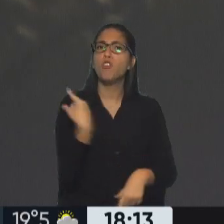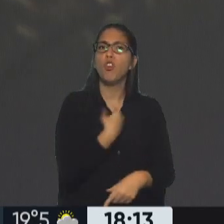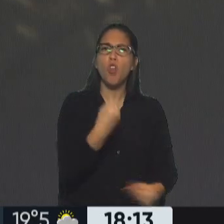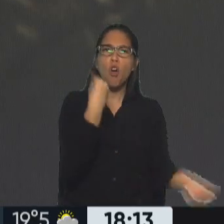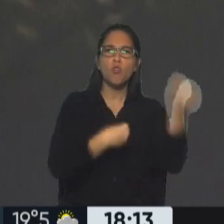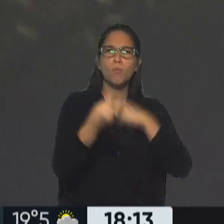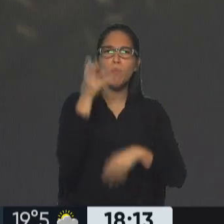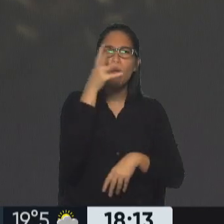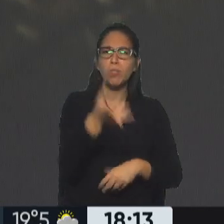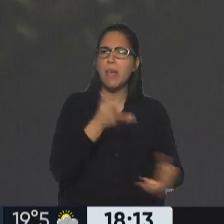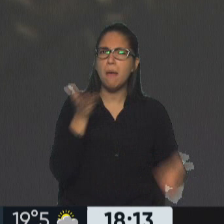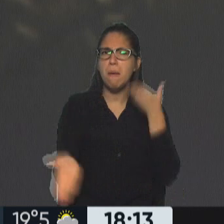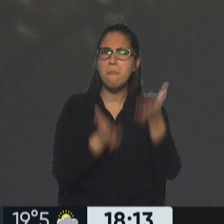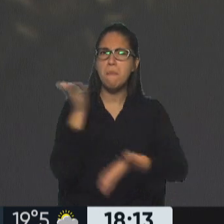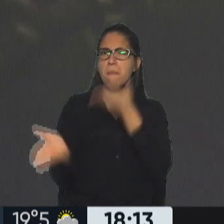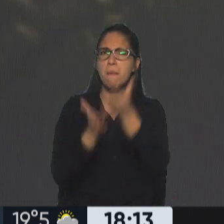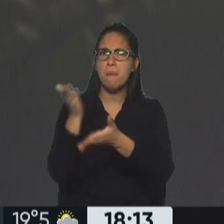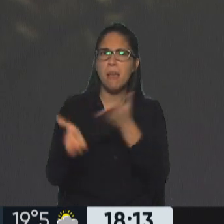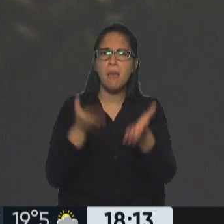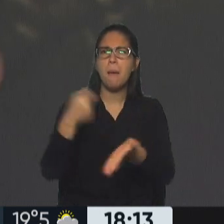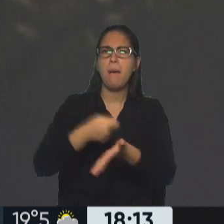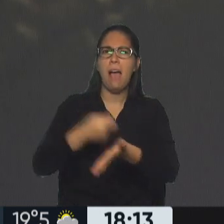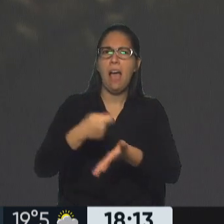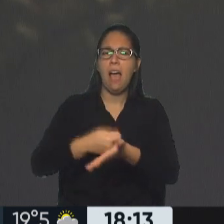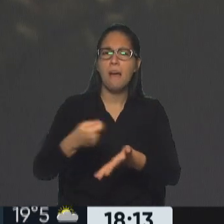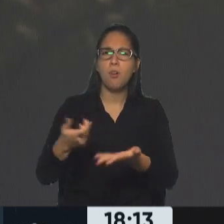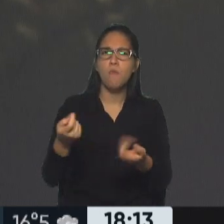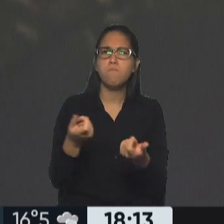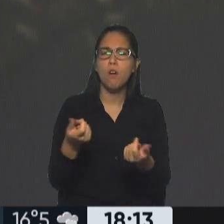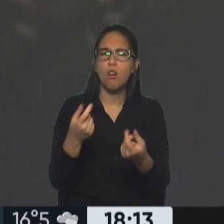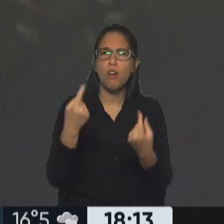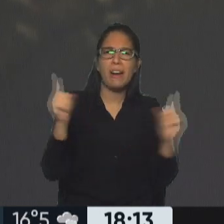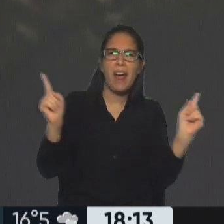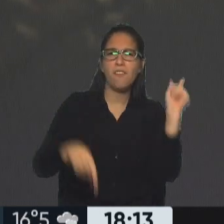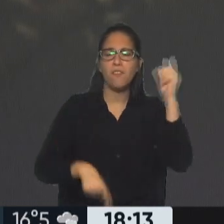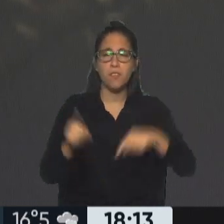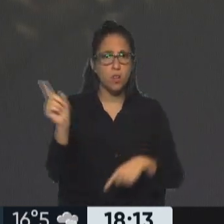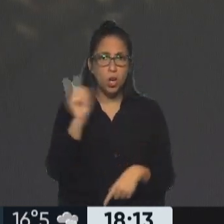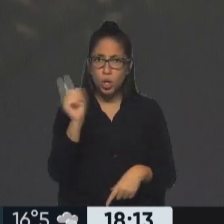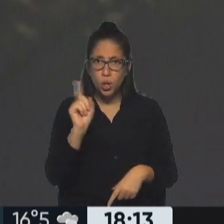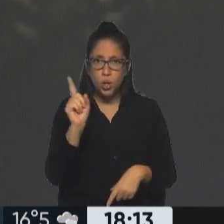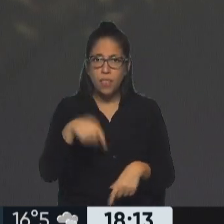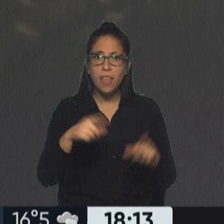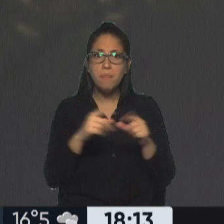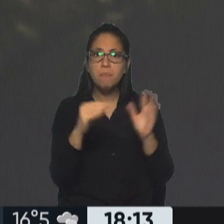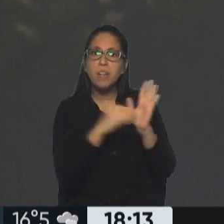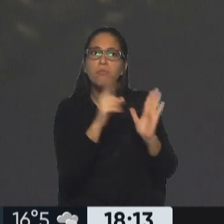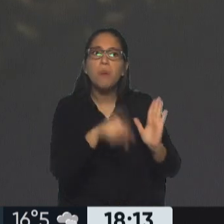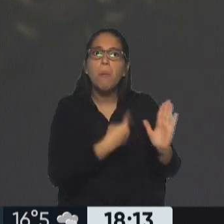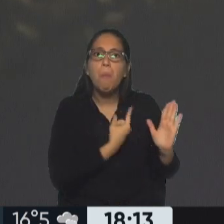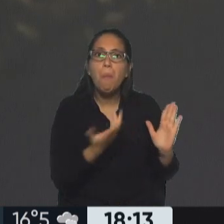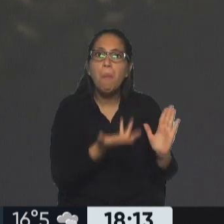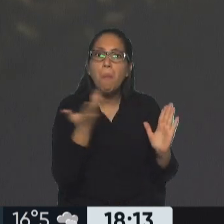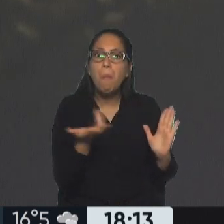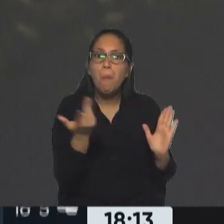consumiendo mucho y pagamos cualquier cosa. Es un problema de precios, de formación de precios, en lo cual